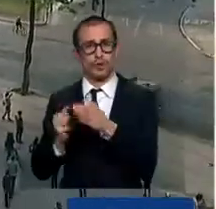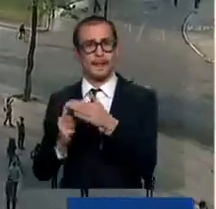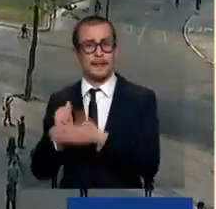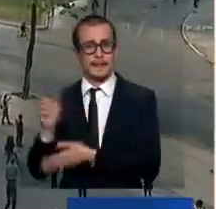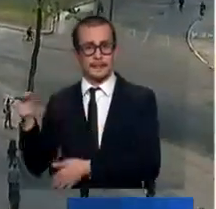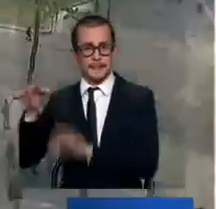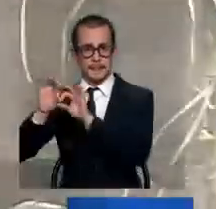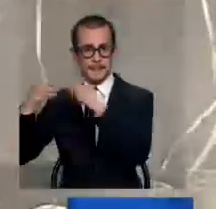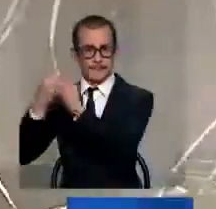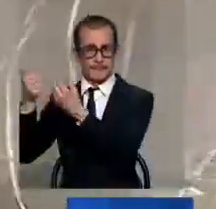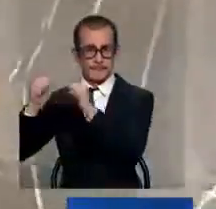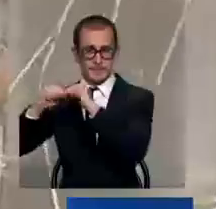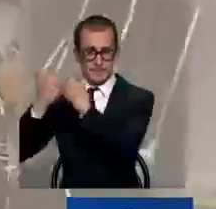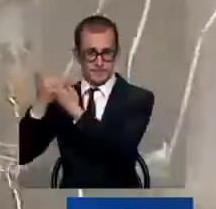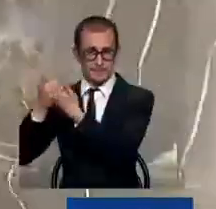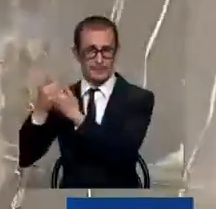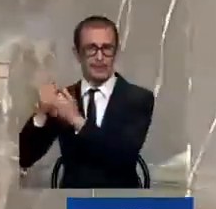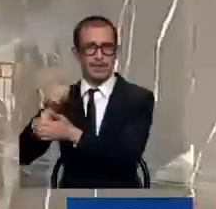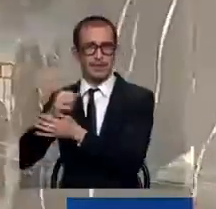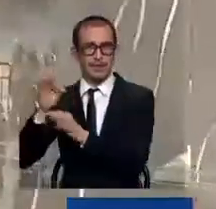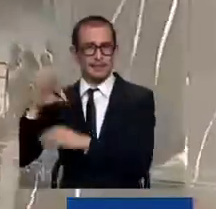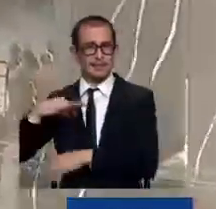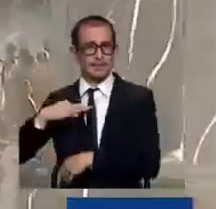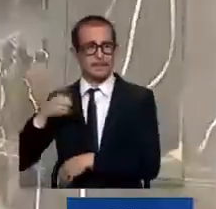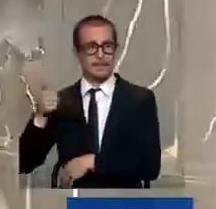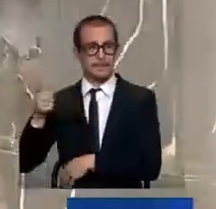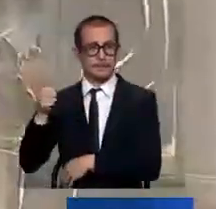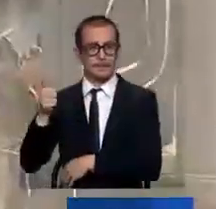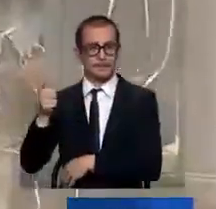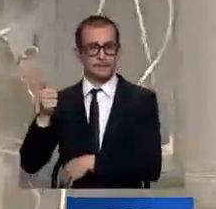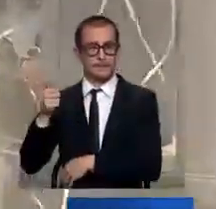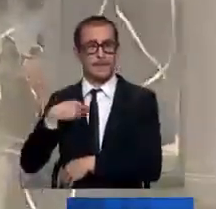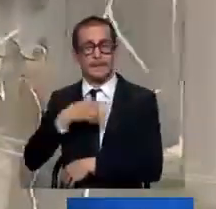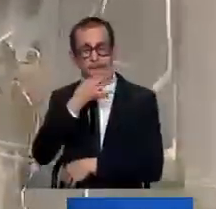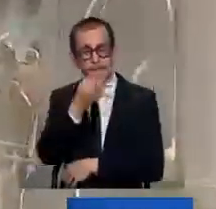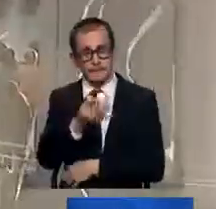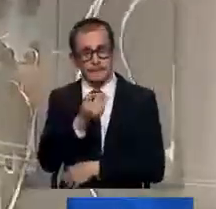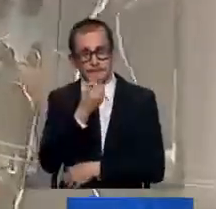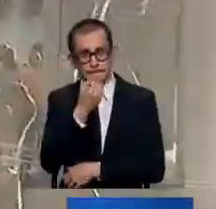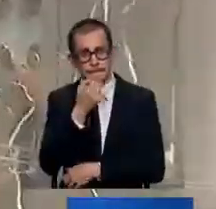día, porque el nuevo director se va a sentir menos cabrón en aquello, sino, y decirles